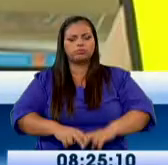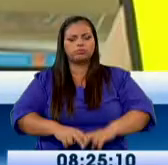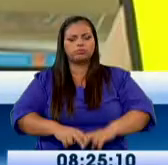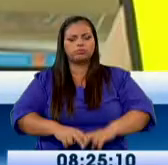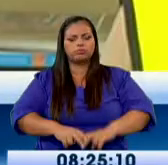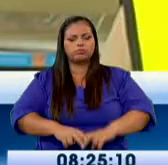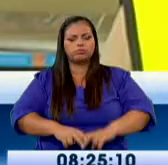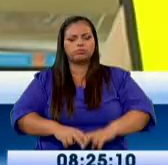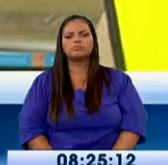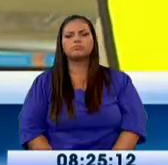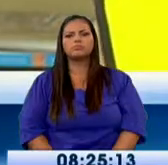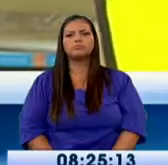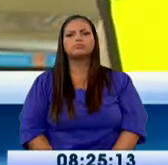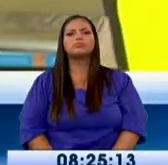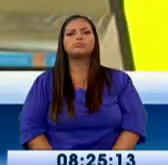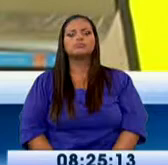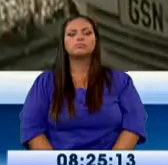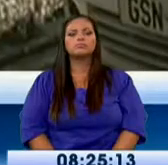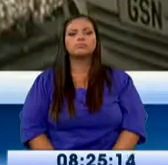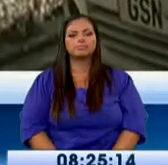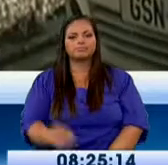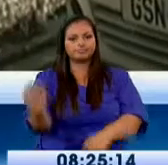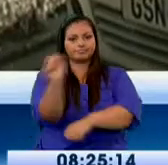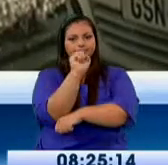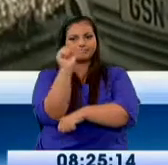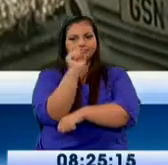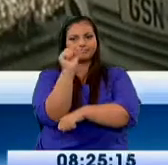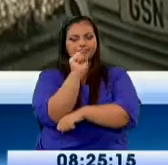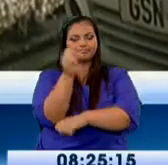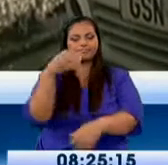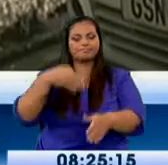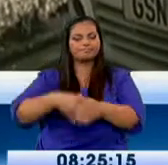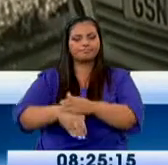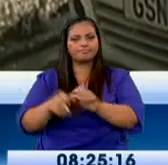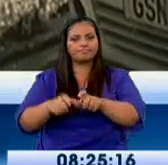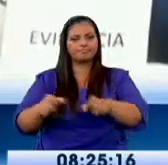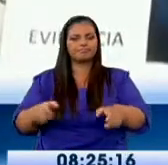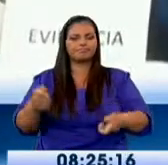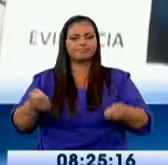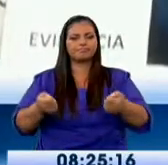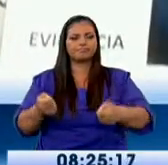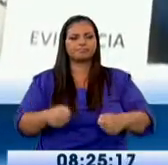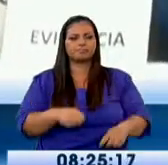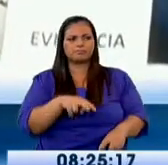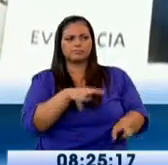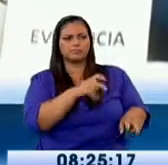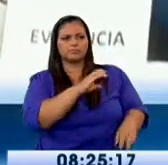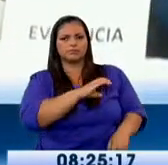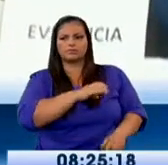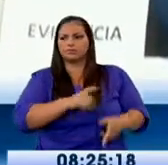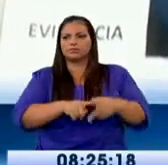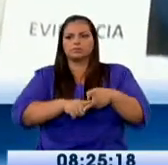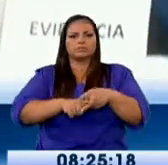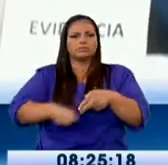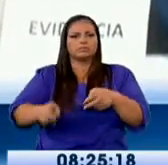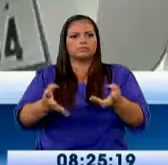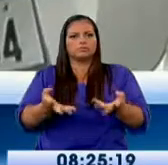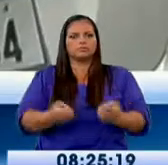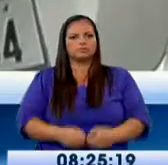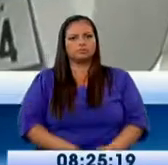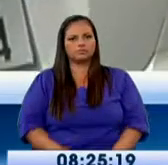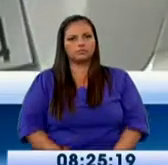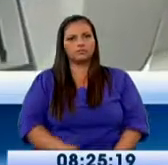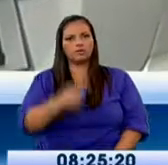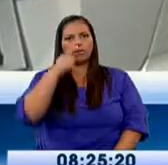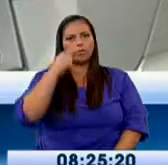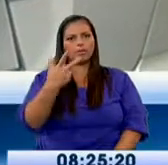vehículo que trató de evadir este tipo de control, en cuyo interior se encontraban tres ciudadanos, cual registra